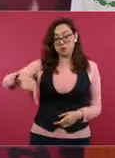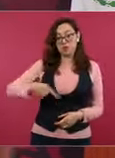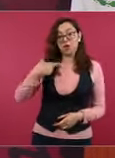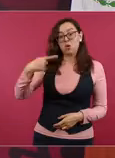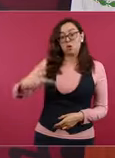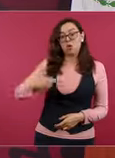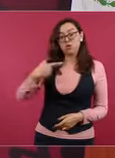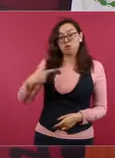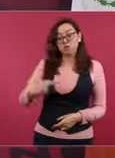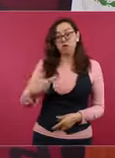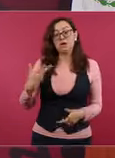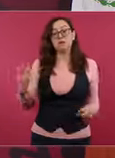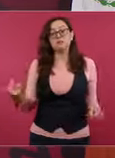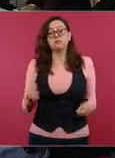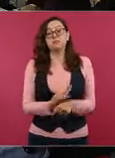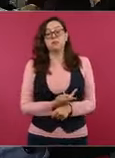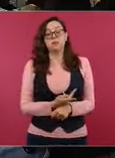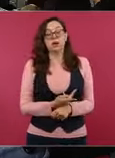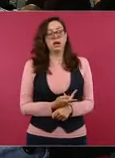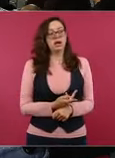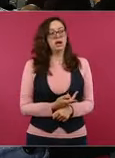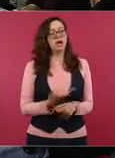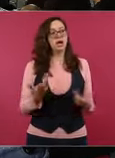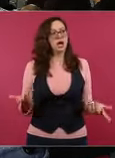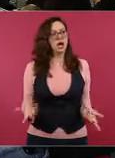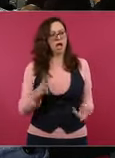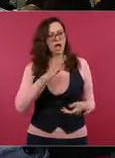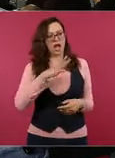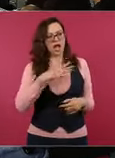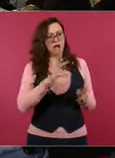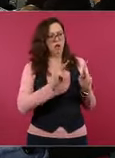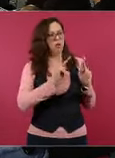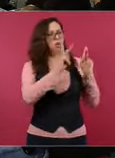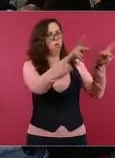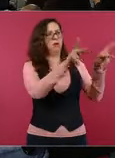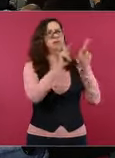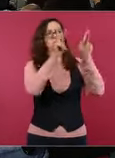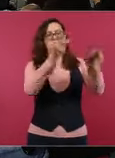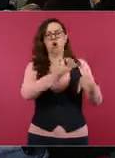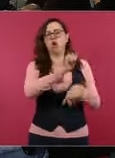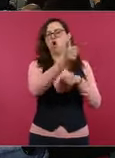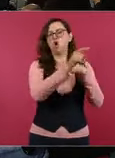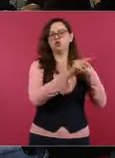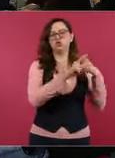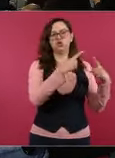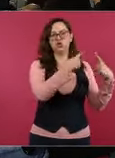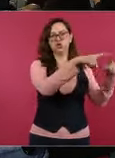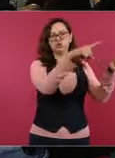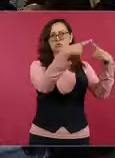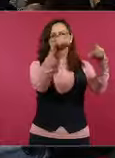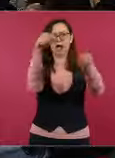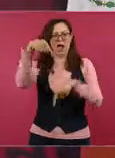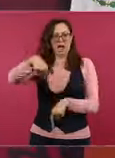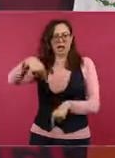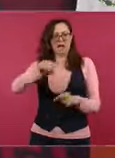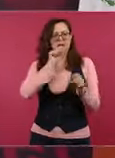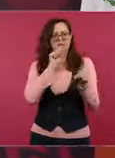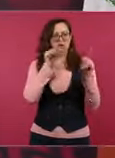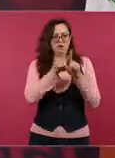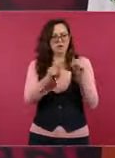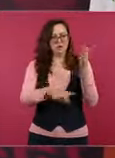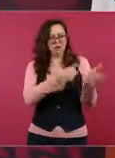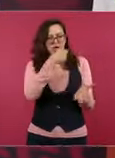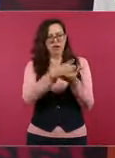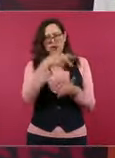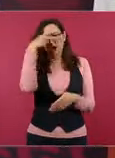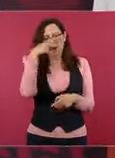privatizados le estaba ofreciendo, creo que 6,000 o 7,000 millones por el tramo que habíamos hecho nosotros, que no se cobra.